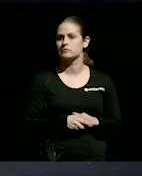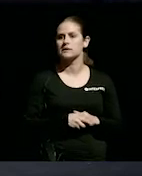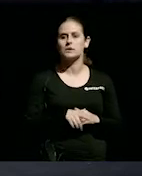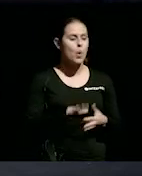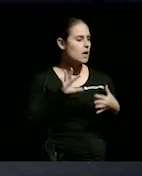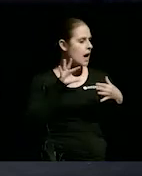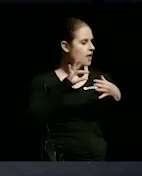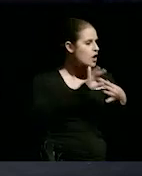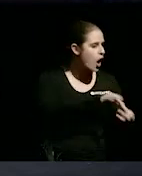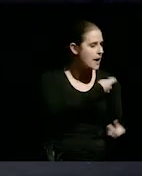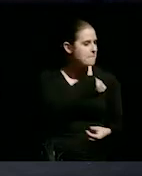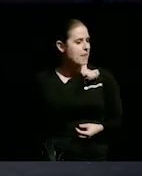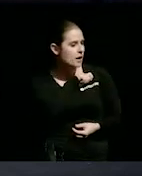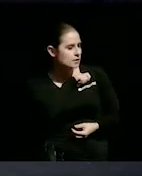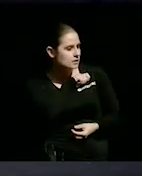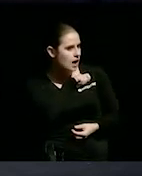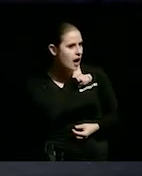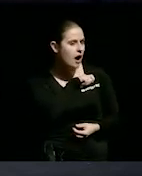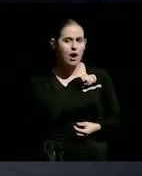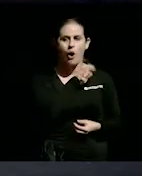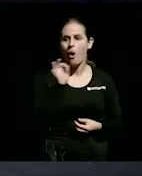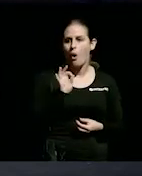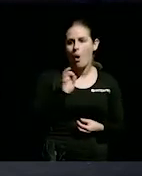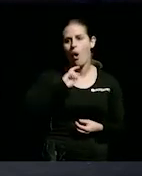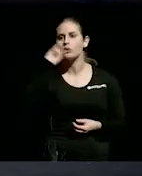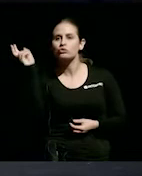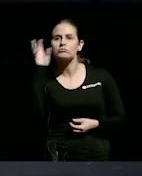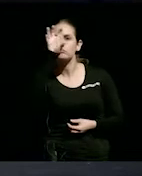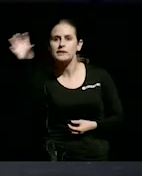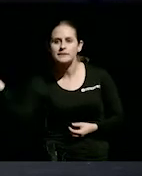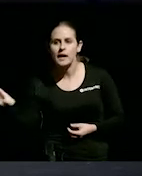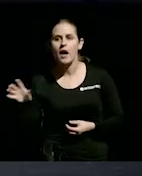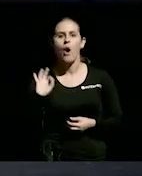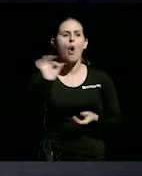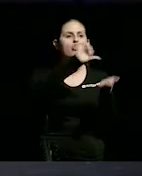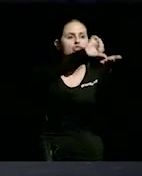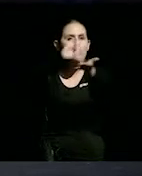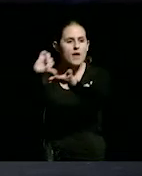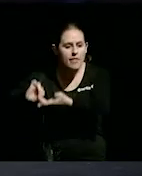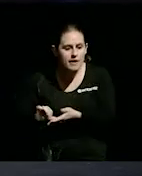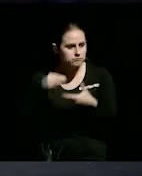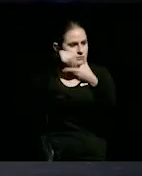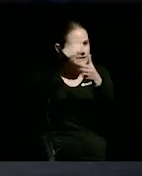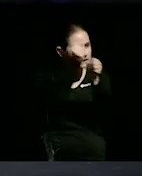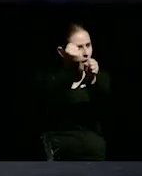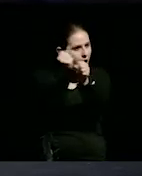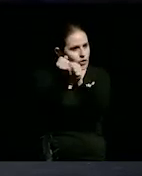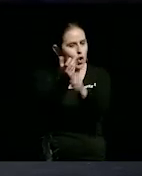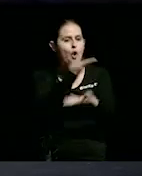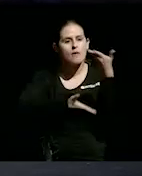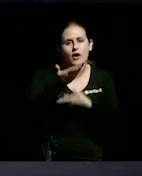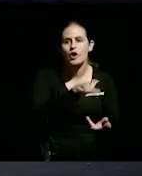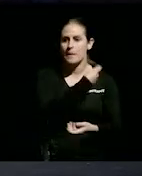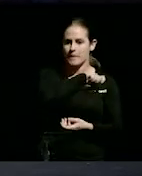España. ¿Con qué entidad o con qué ciudad estáis trabajando con España?